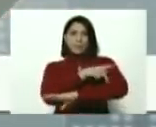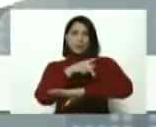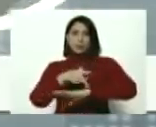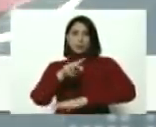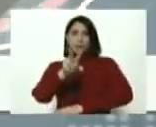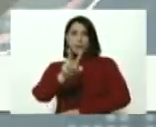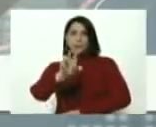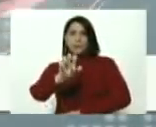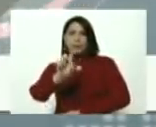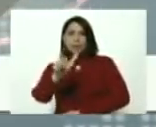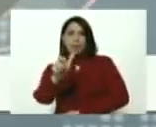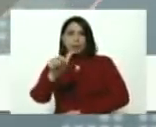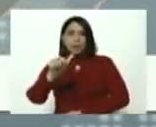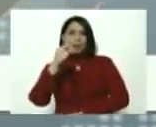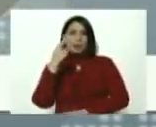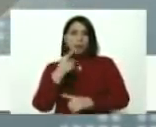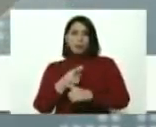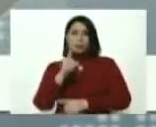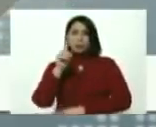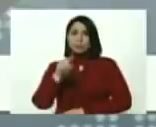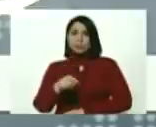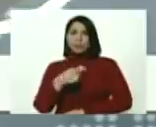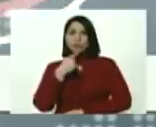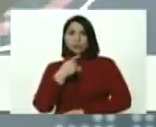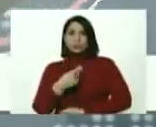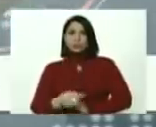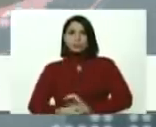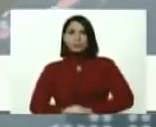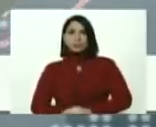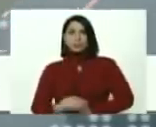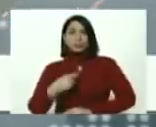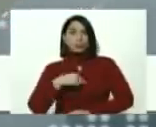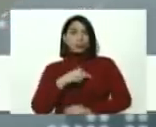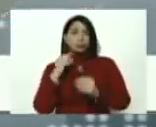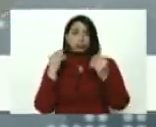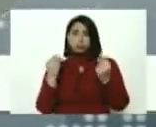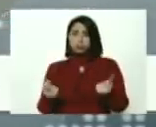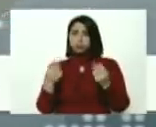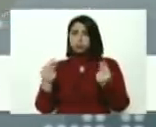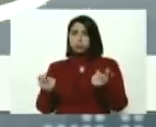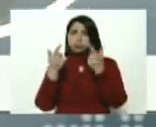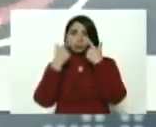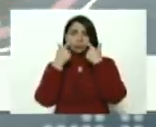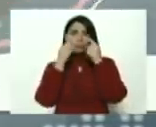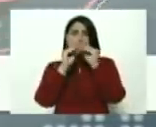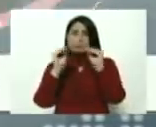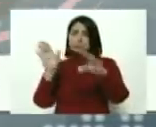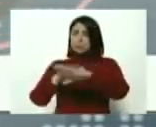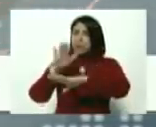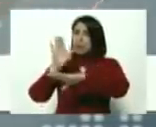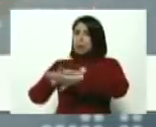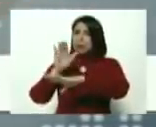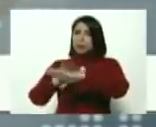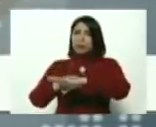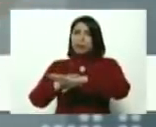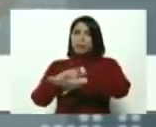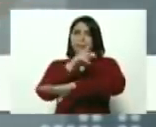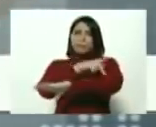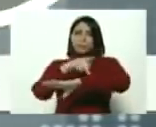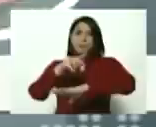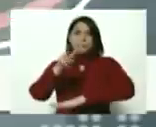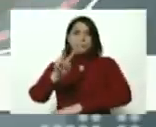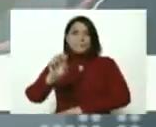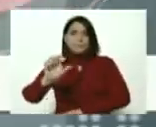Vega, y queremos señalar también que debemos estar muy atentos de lo que está ocurriendo en la parroquia La Vega